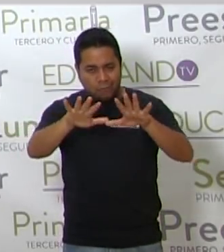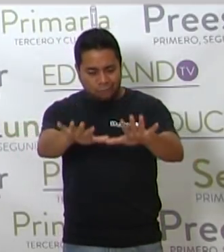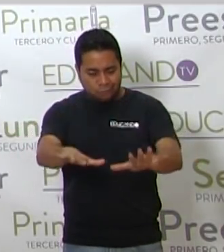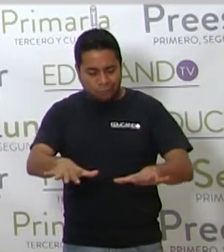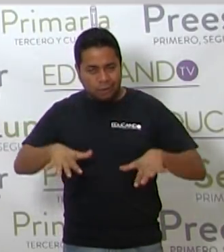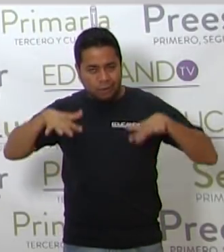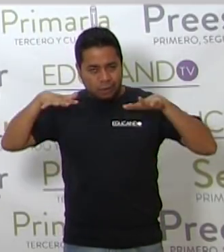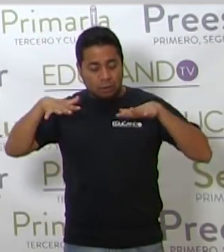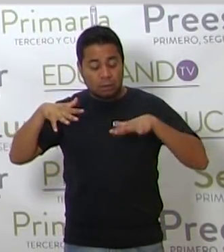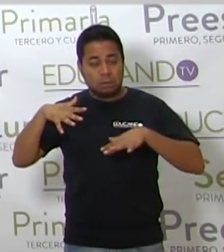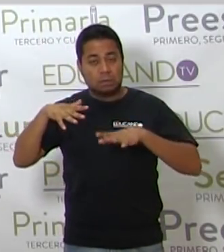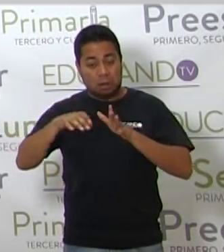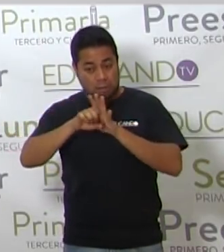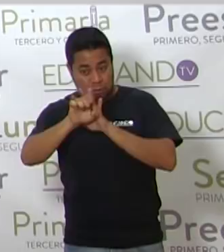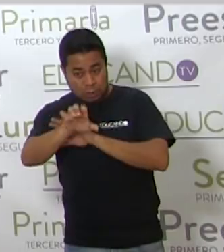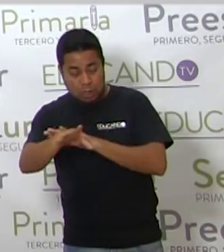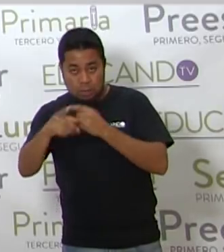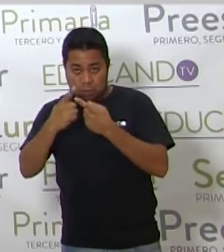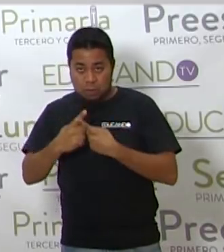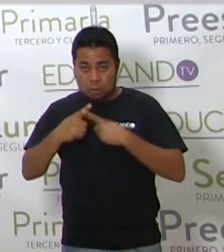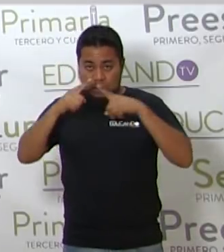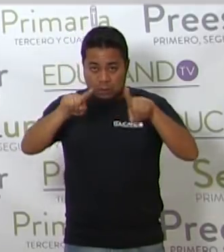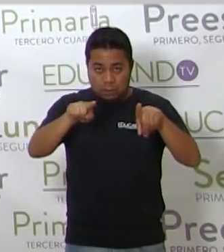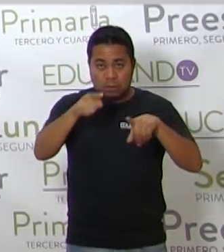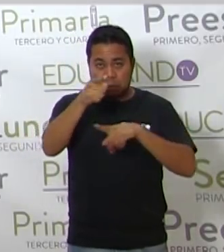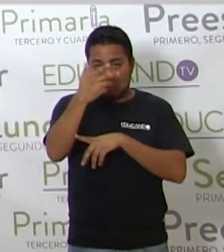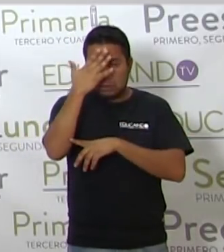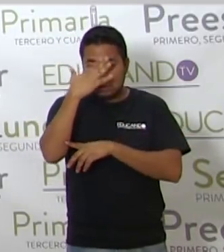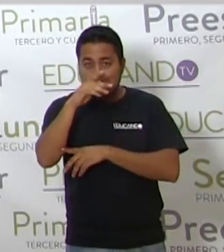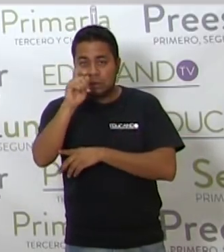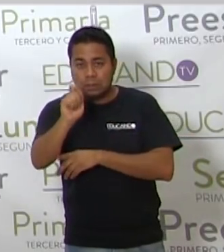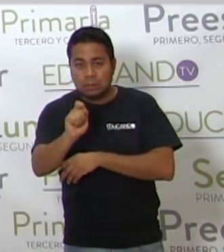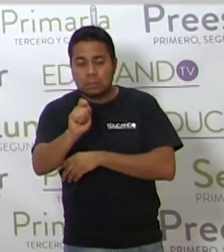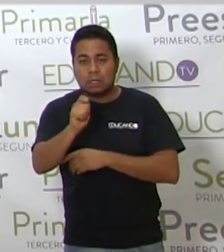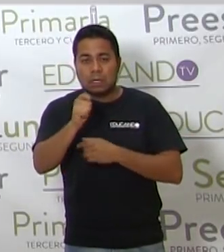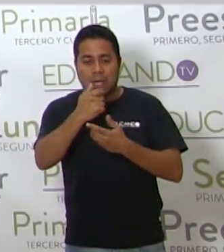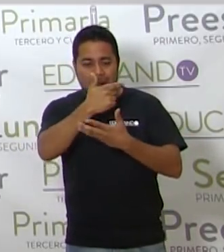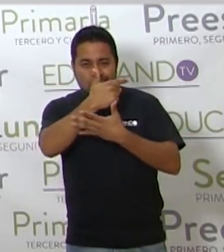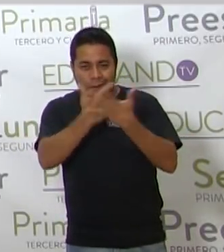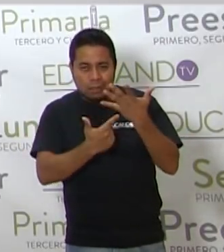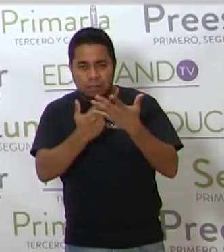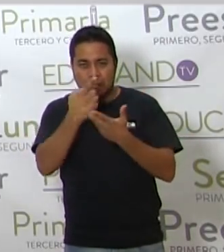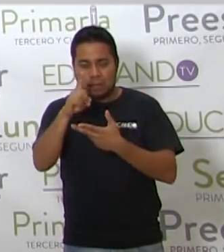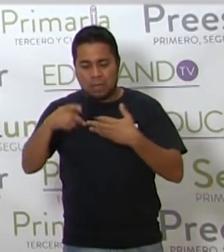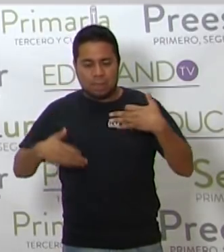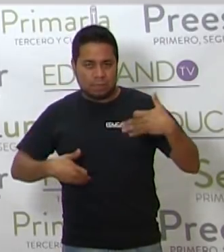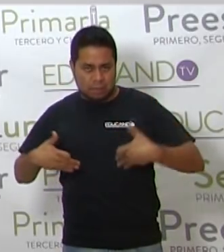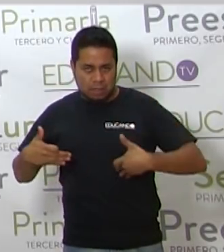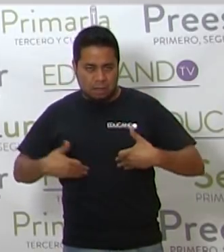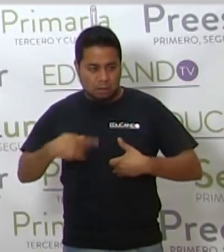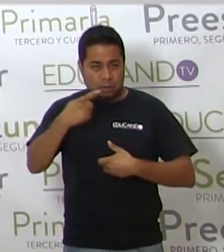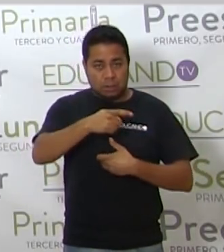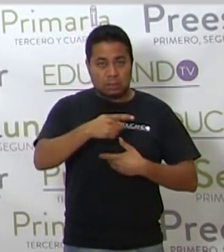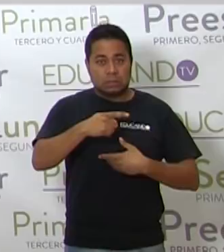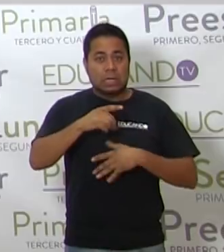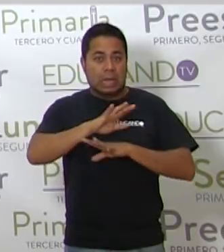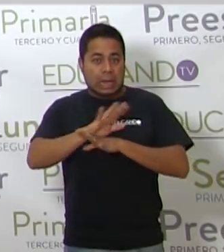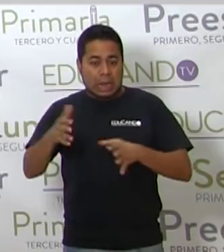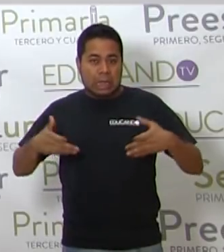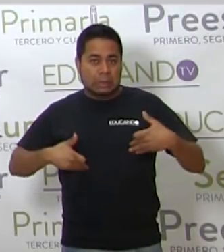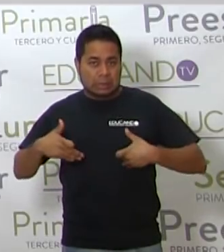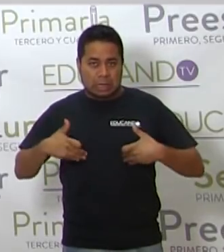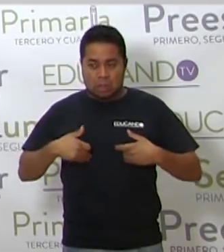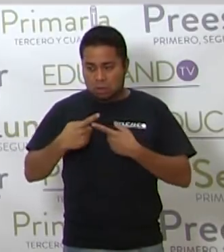Es muy diferente lo que tú ya conoces como guión de teatro a una obra de teatro. Son